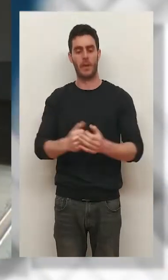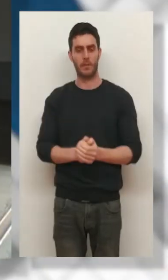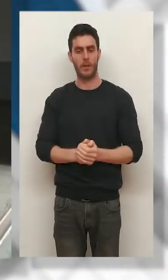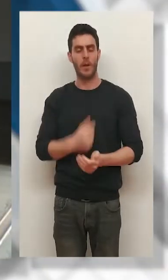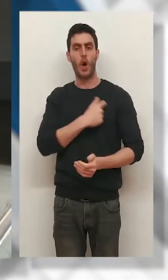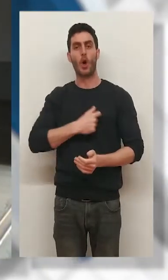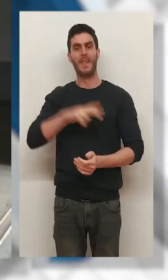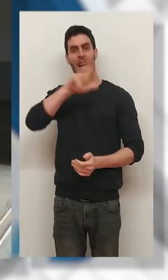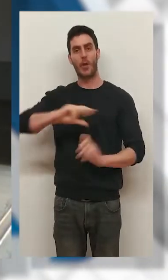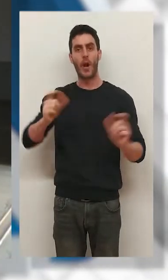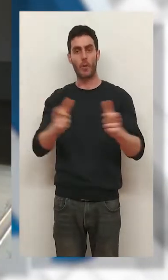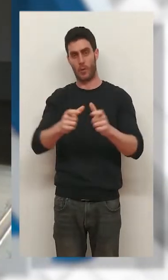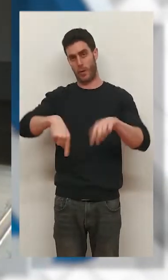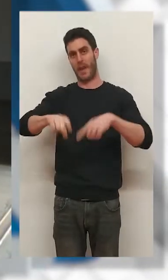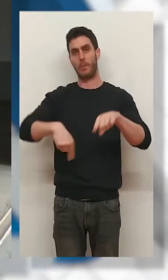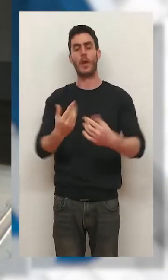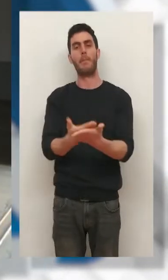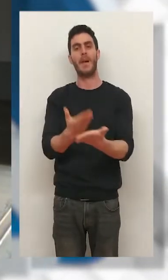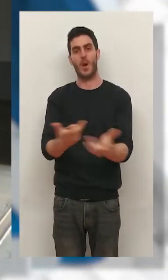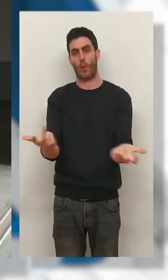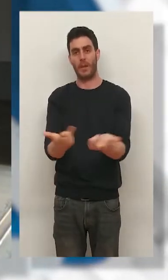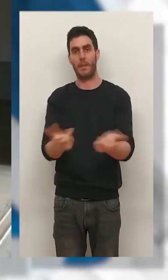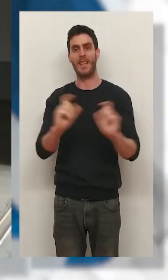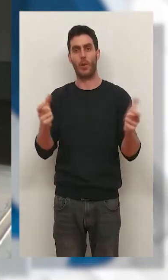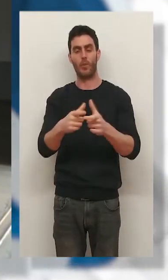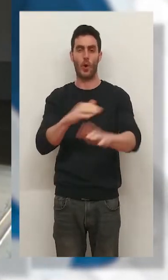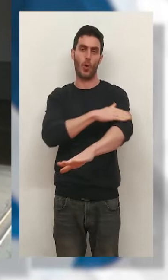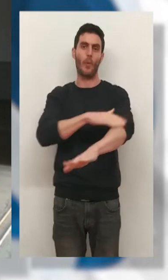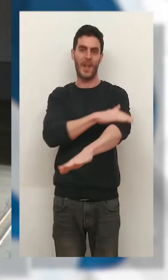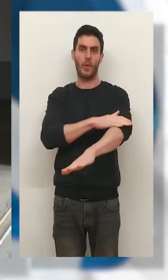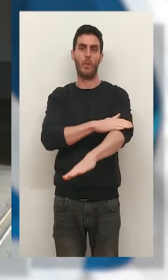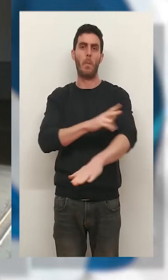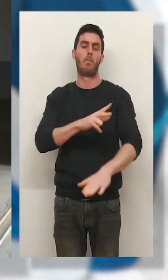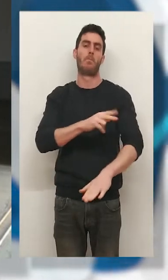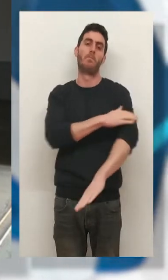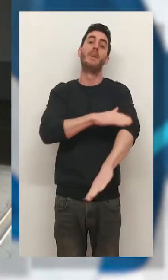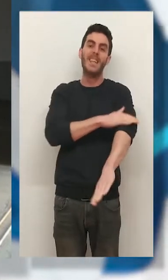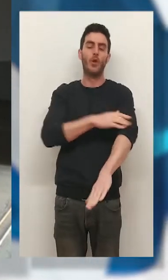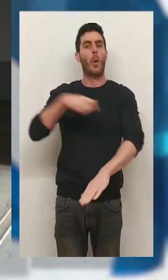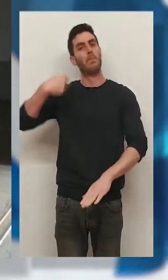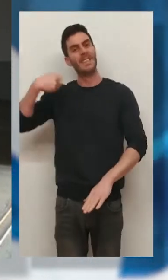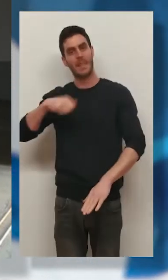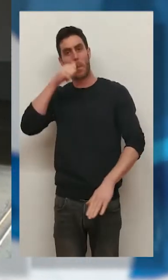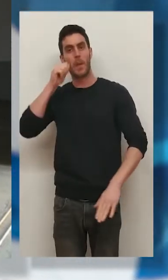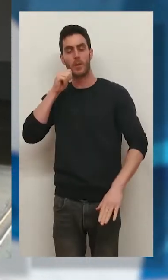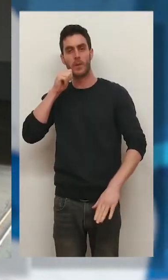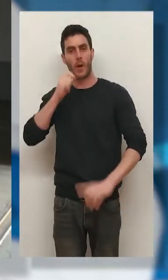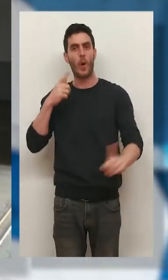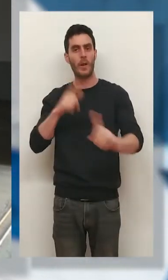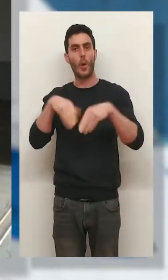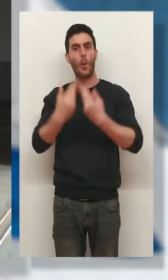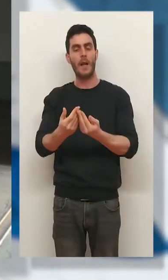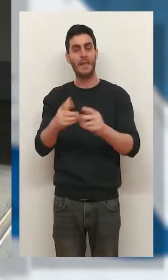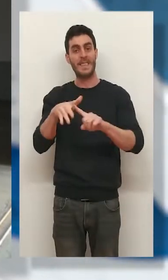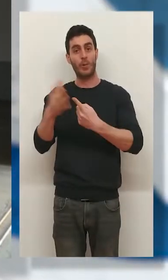una reunión del Comité Nacional de Transporte que se ha solicitado urgentemente una reunión con el Gobierno, con el ministro, con el presidente, para intentar